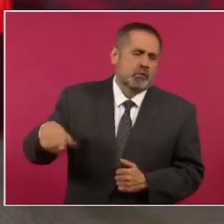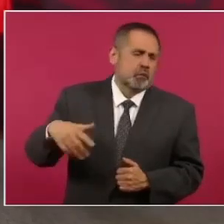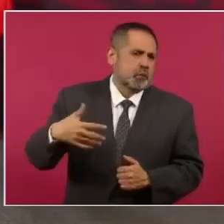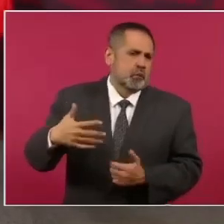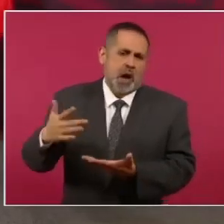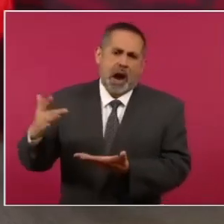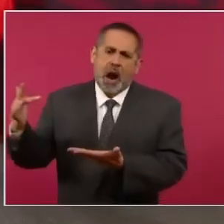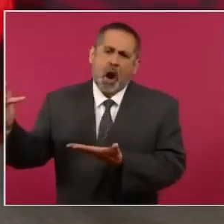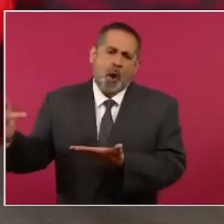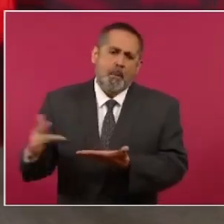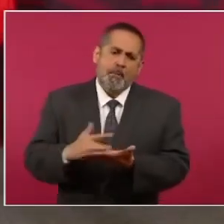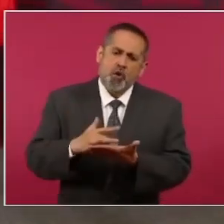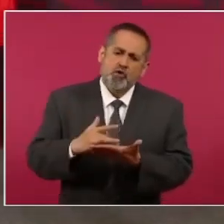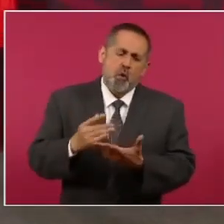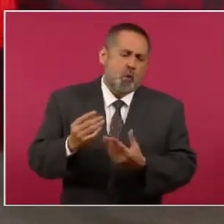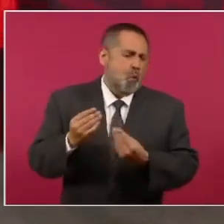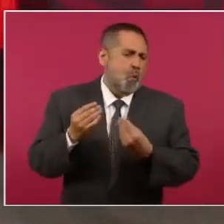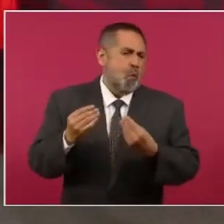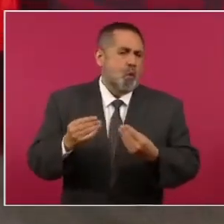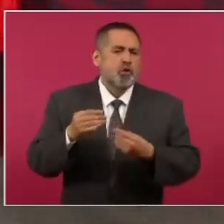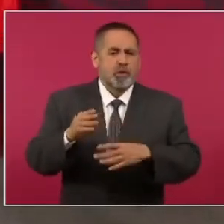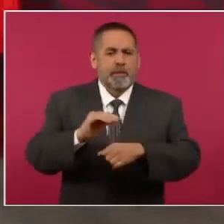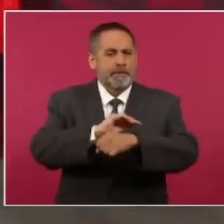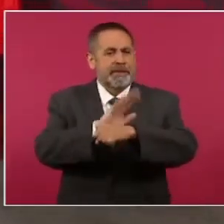en momentos difíciles de la pandemia.